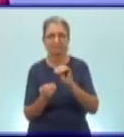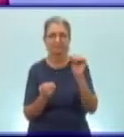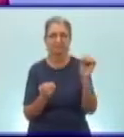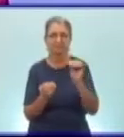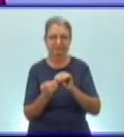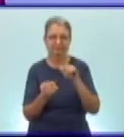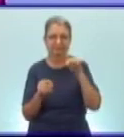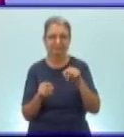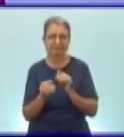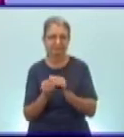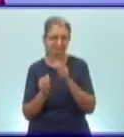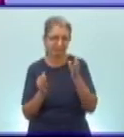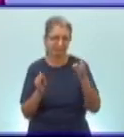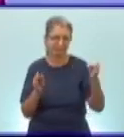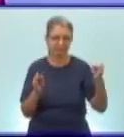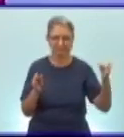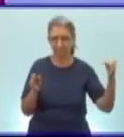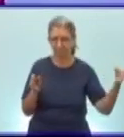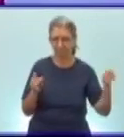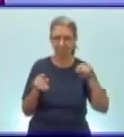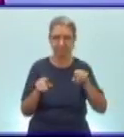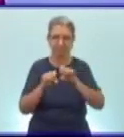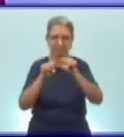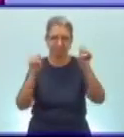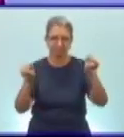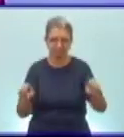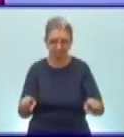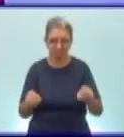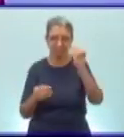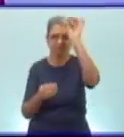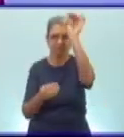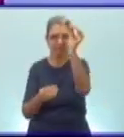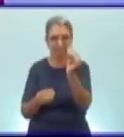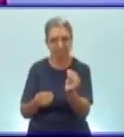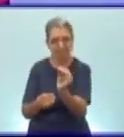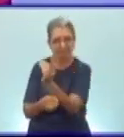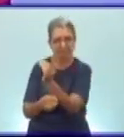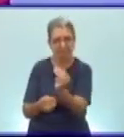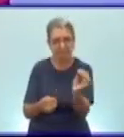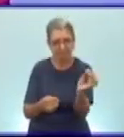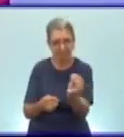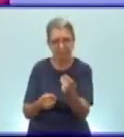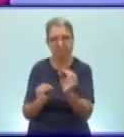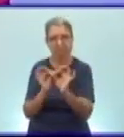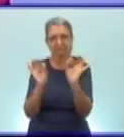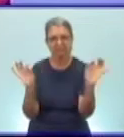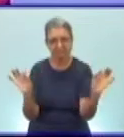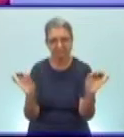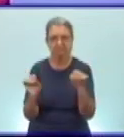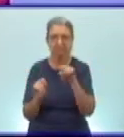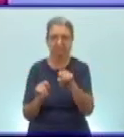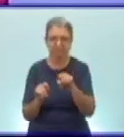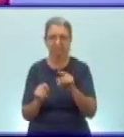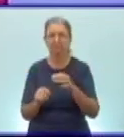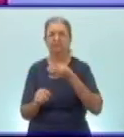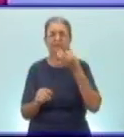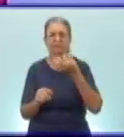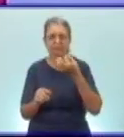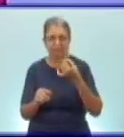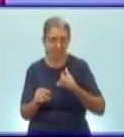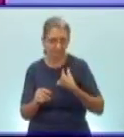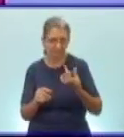ampliándolo, y ahora para también un sistema péndulo simple. Veámoslos en la siguiente diapositiva. Yo les voy a ir haciendo su explicación y ustedes van a ir